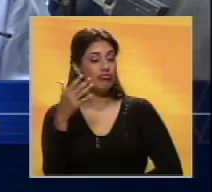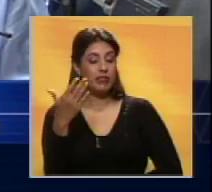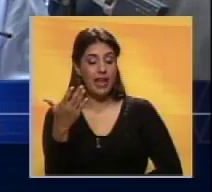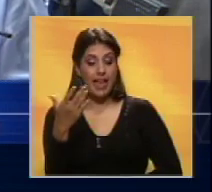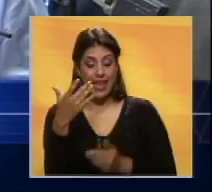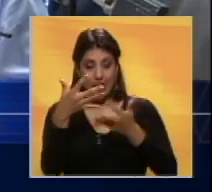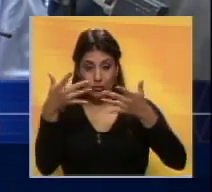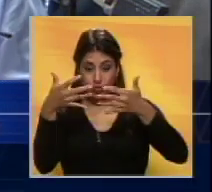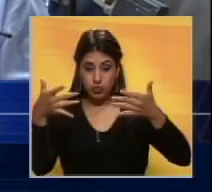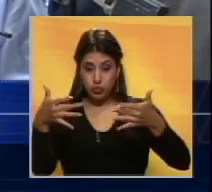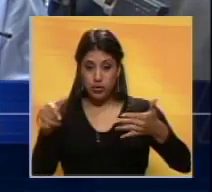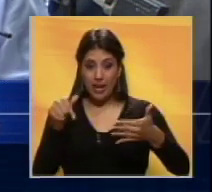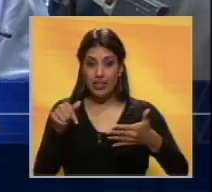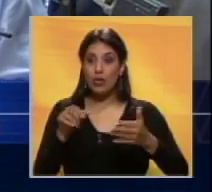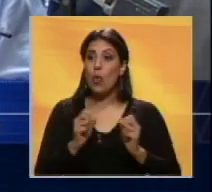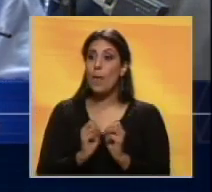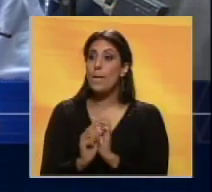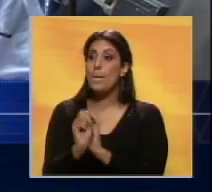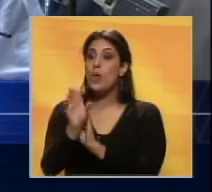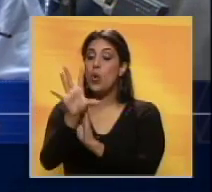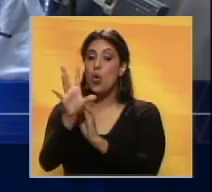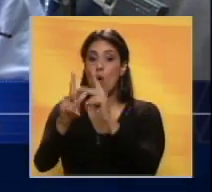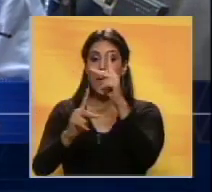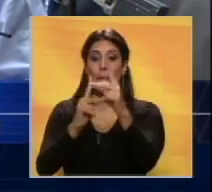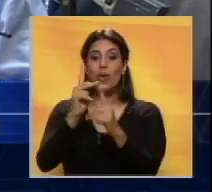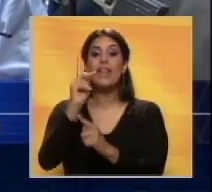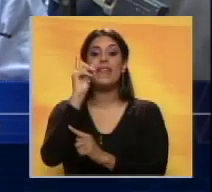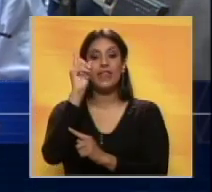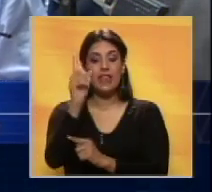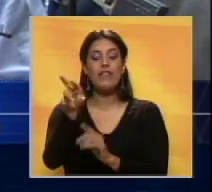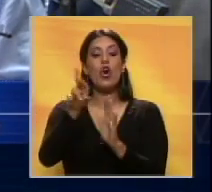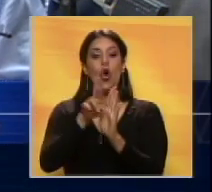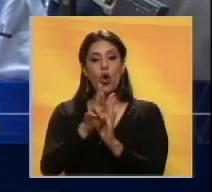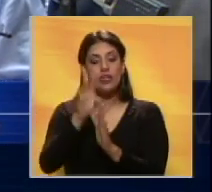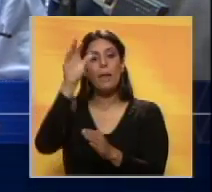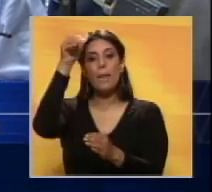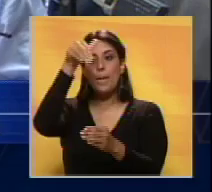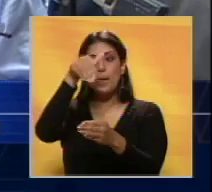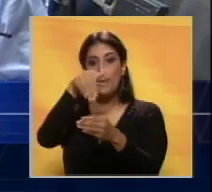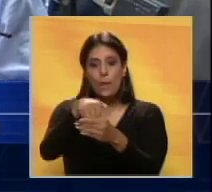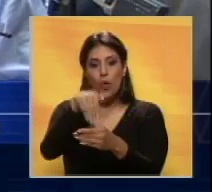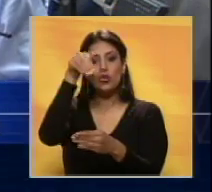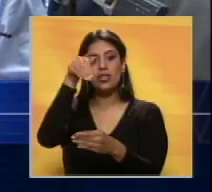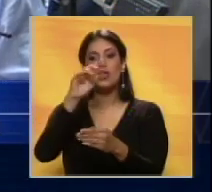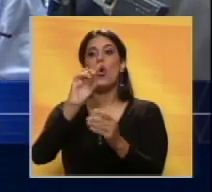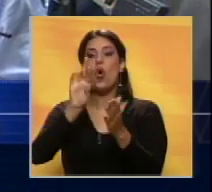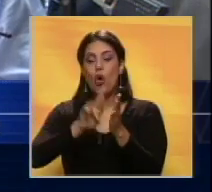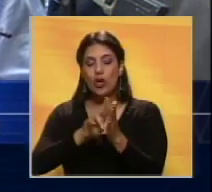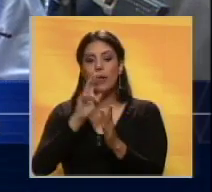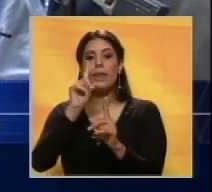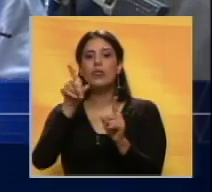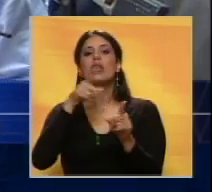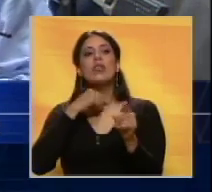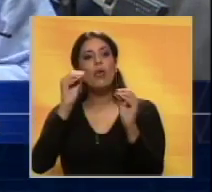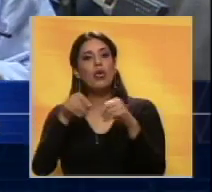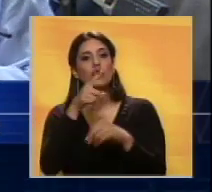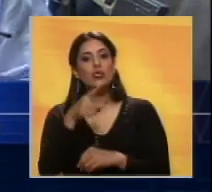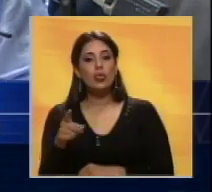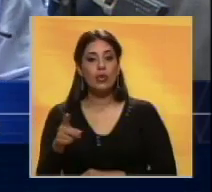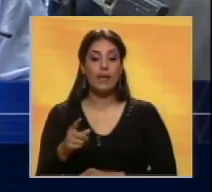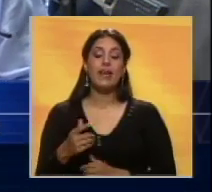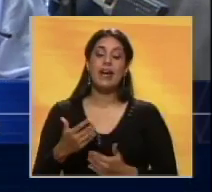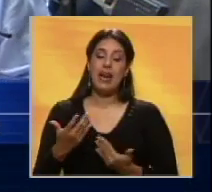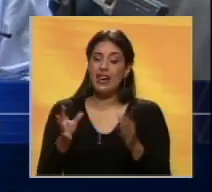el texto que salga de ese proceso sea sometido a el referéndum popular.